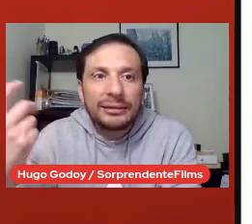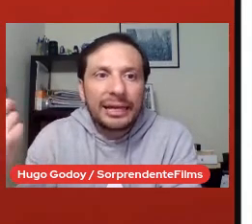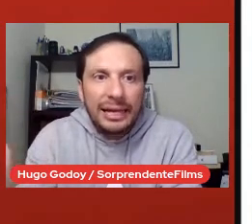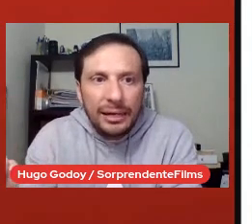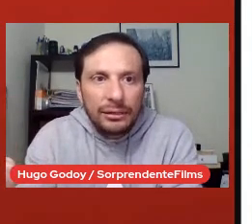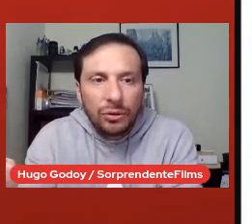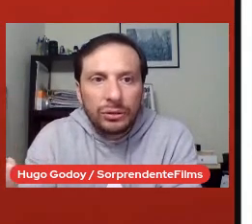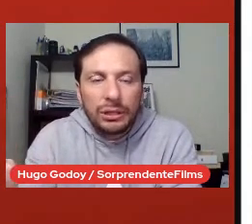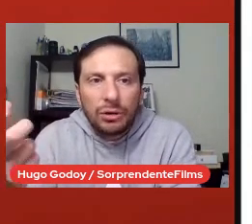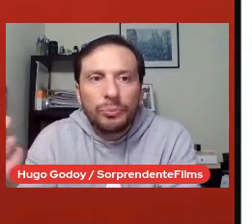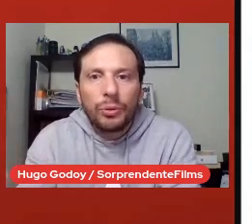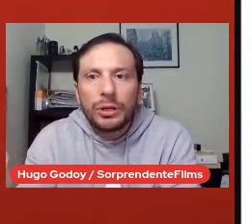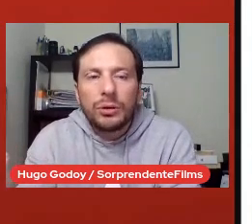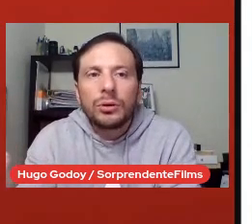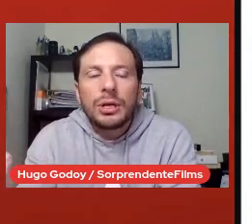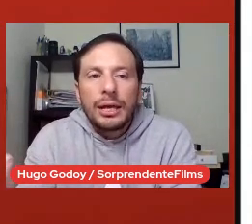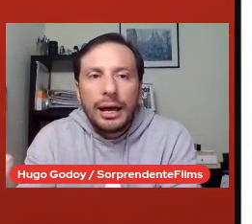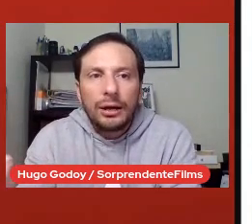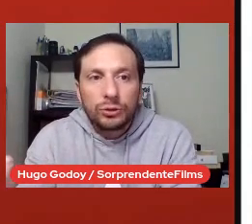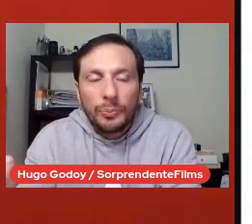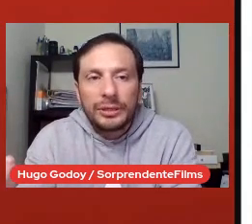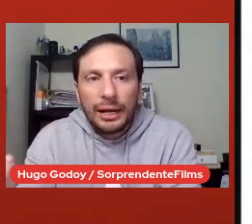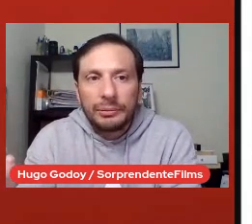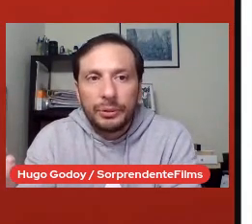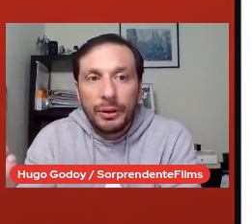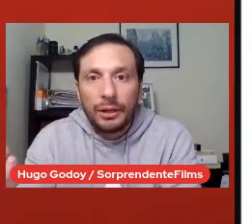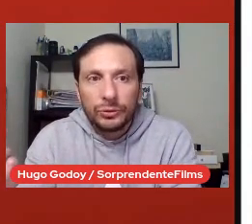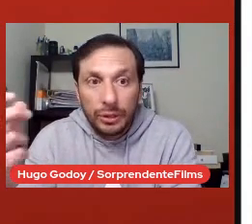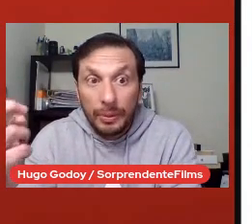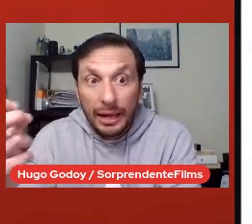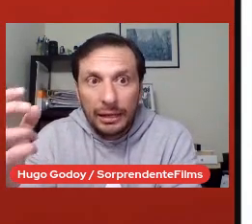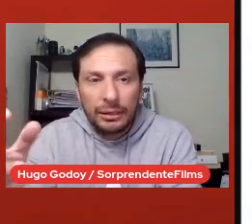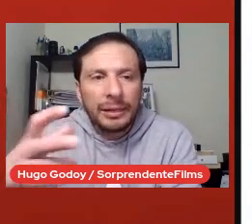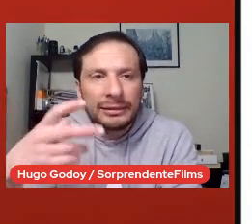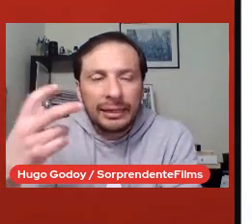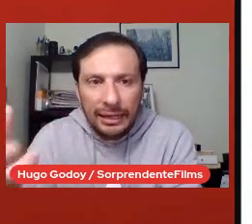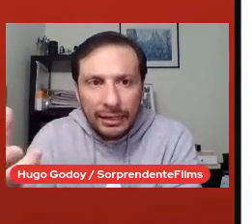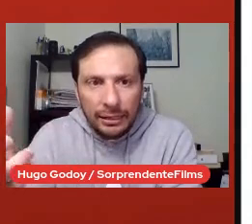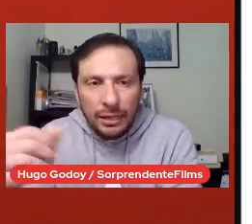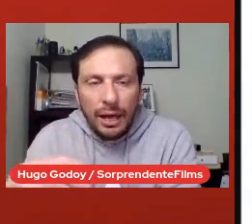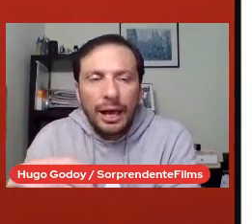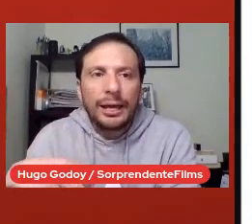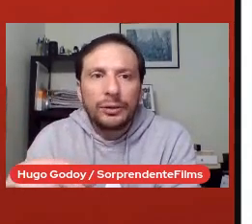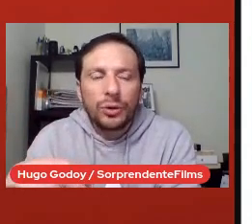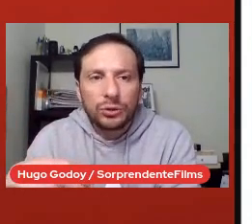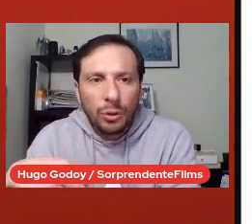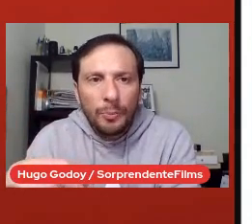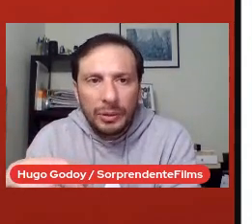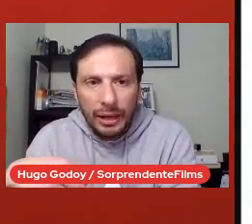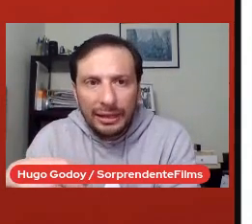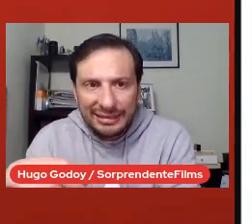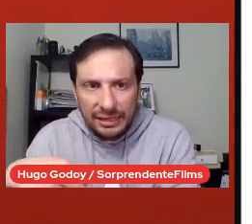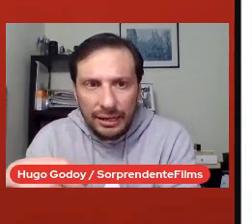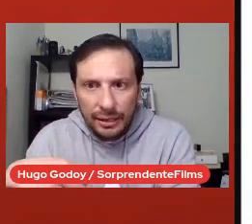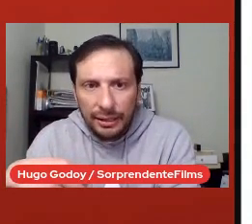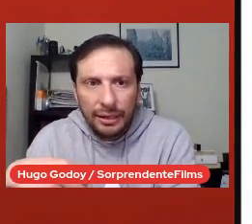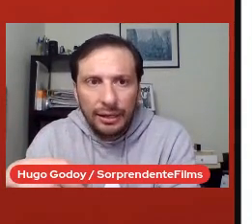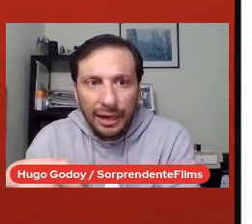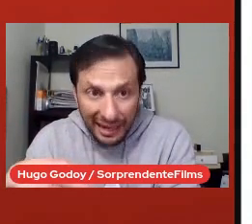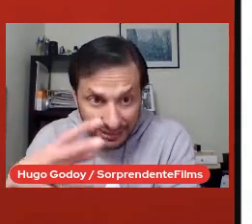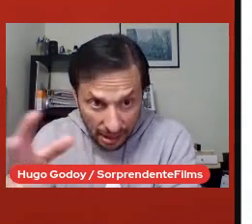de mantener con dinero público a los hospitales privados, de pagar, de mantener a la educación privada en